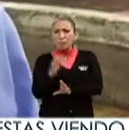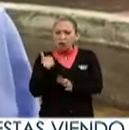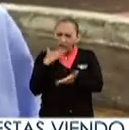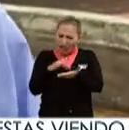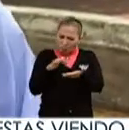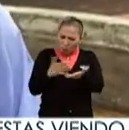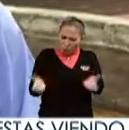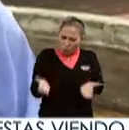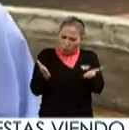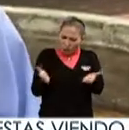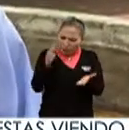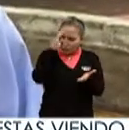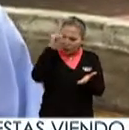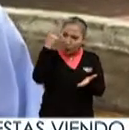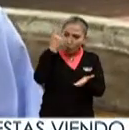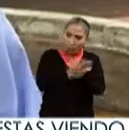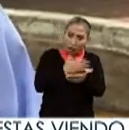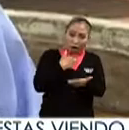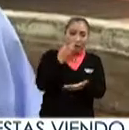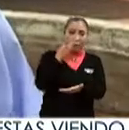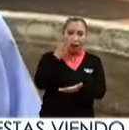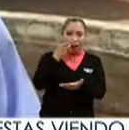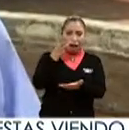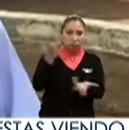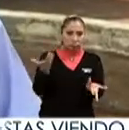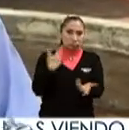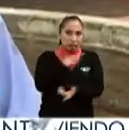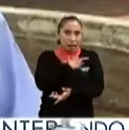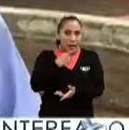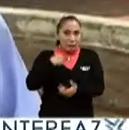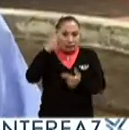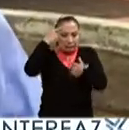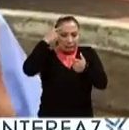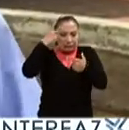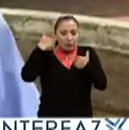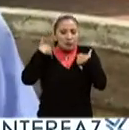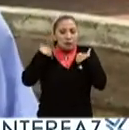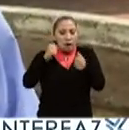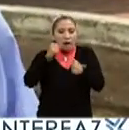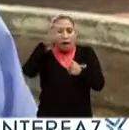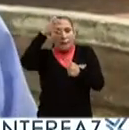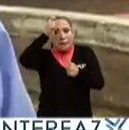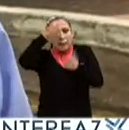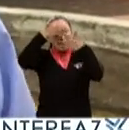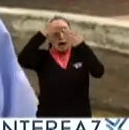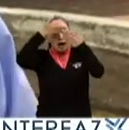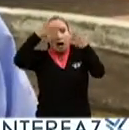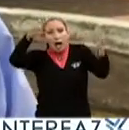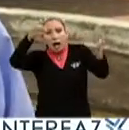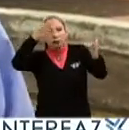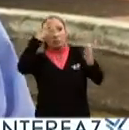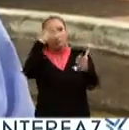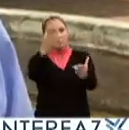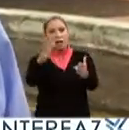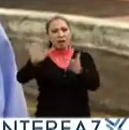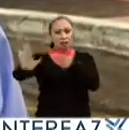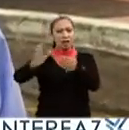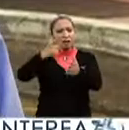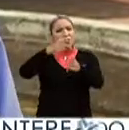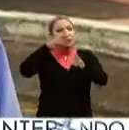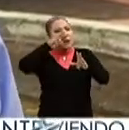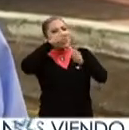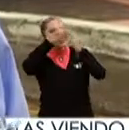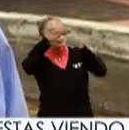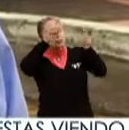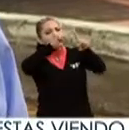la lectura pensando en cuestiones de oralidad? Yo creo que tenemos que entender este concepto más allá de las formalidades y ver